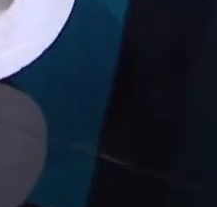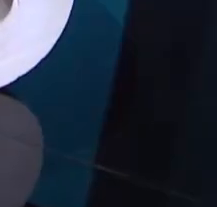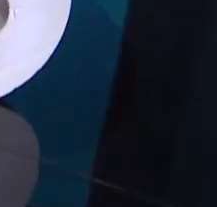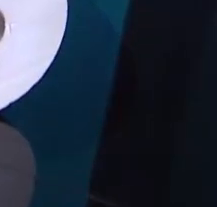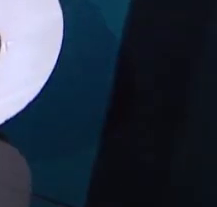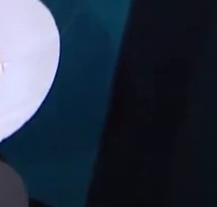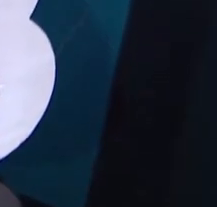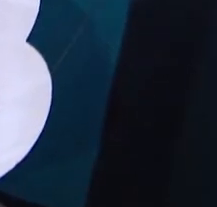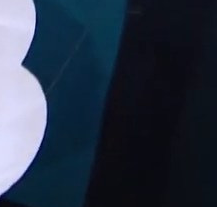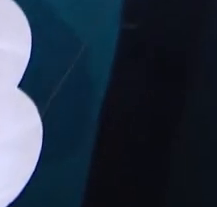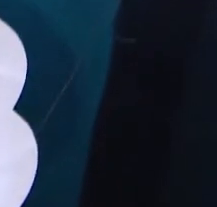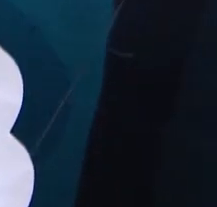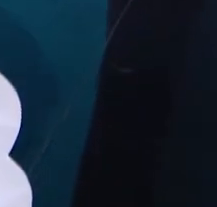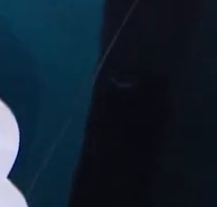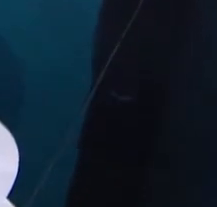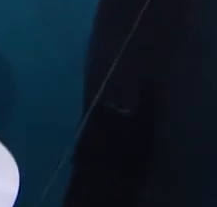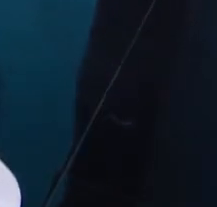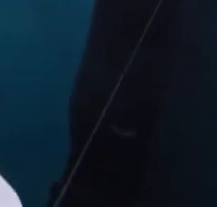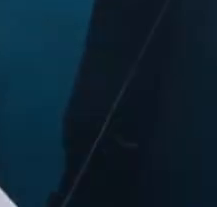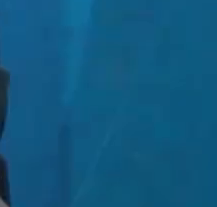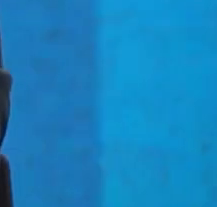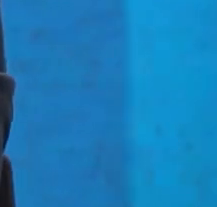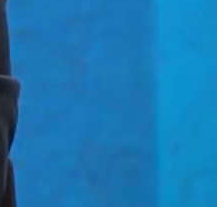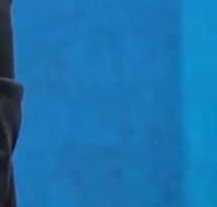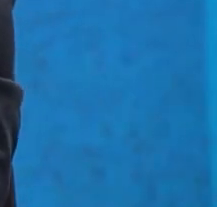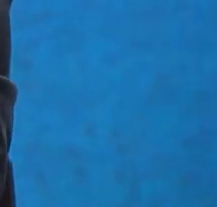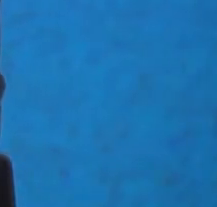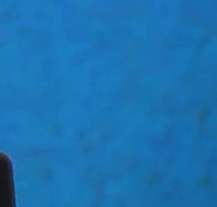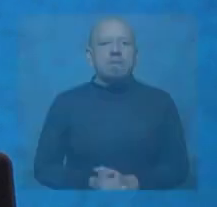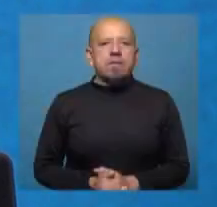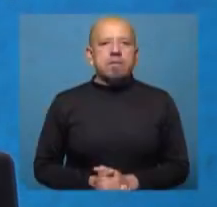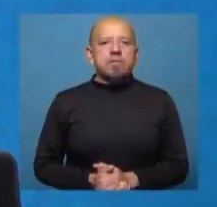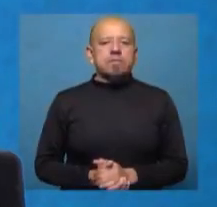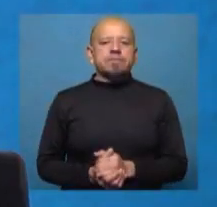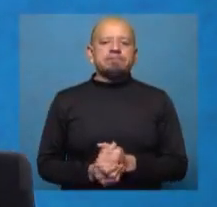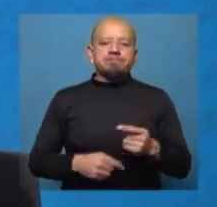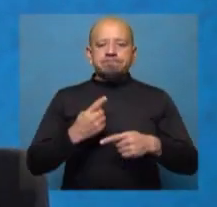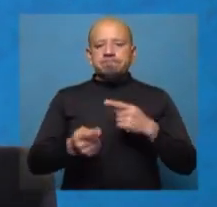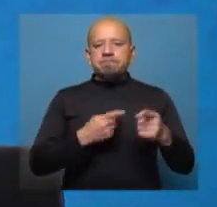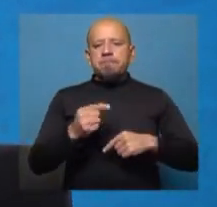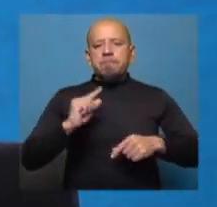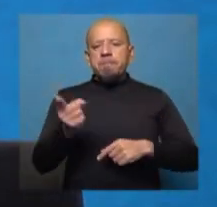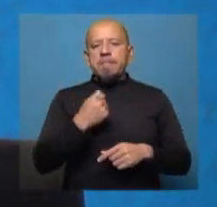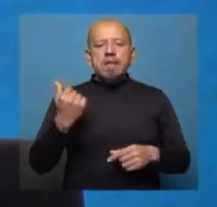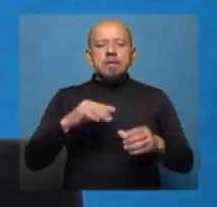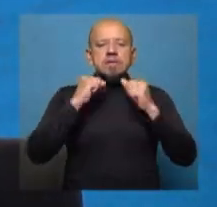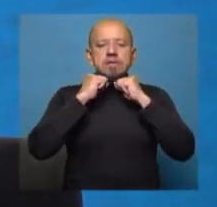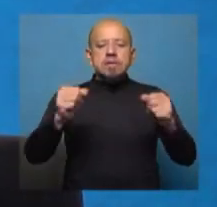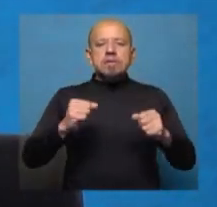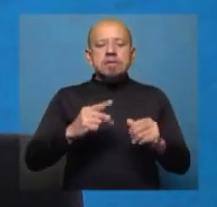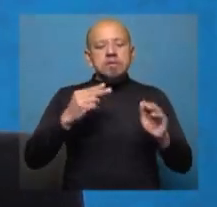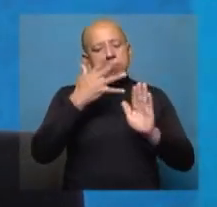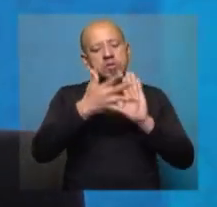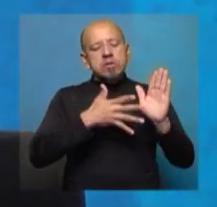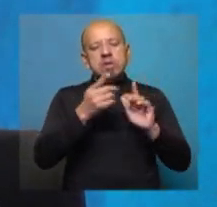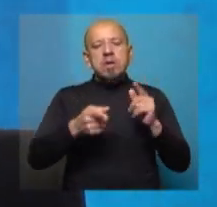ciudad Seguimos aquí en lado B en la pantalla de TV cad conversando con Fernando Cáceres ex secretario Nacional de deporte uno